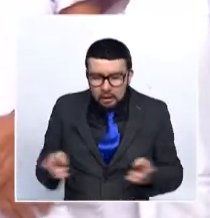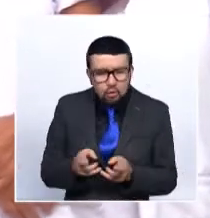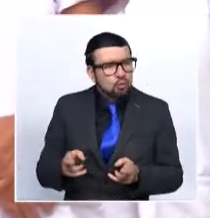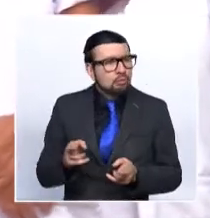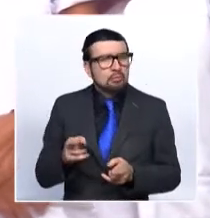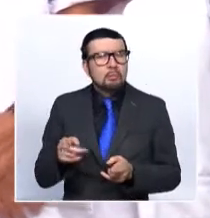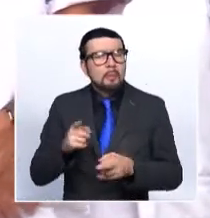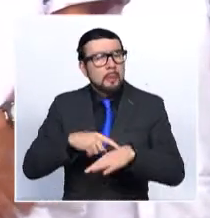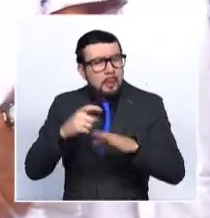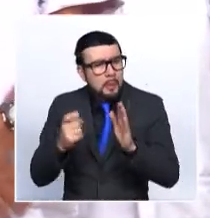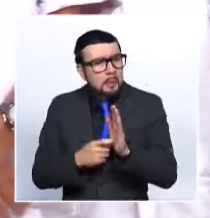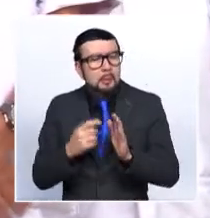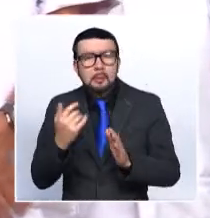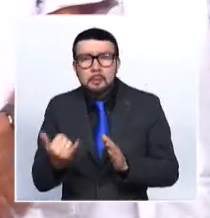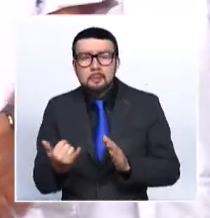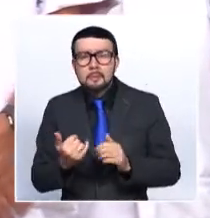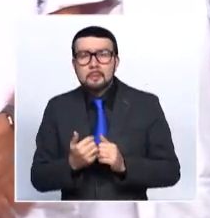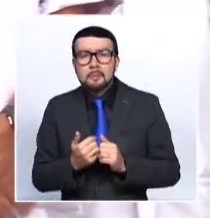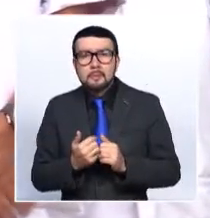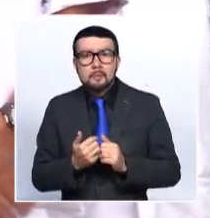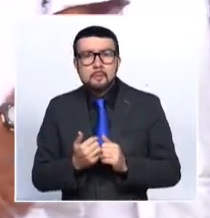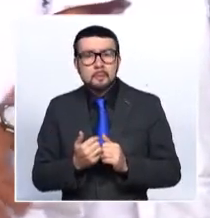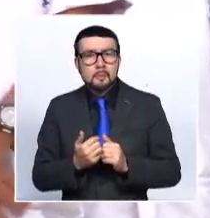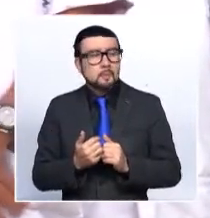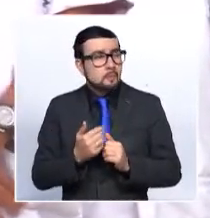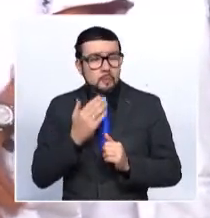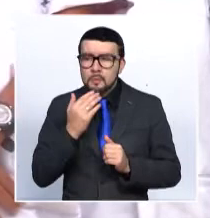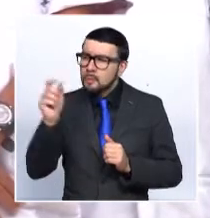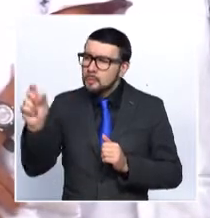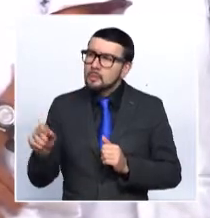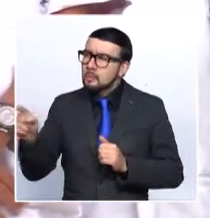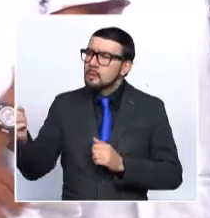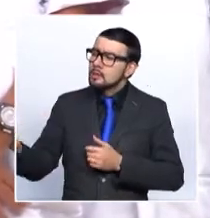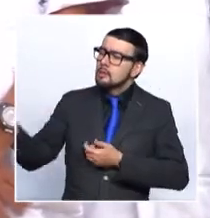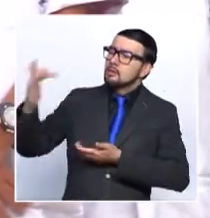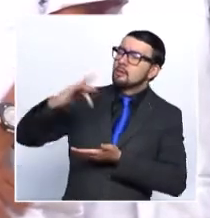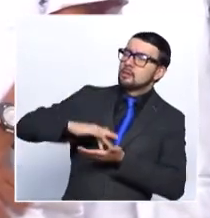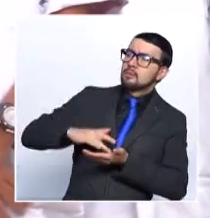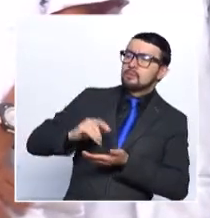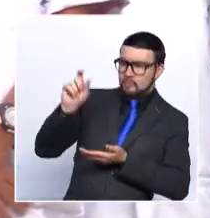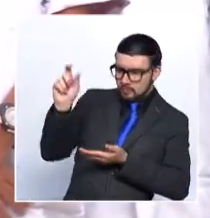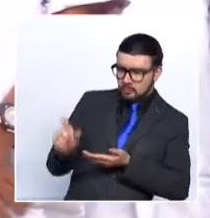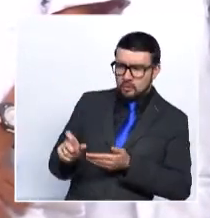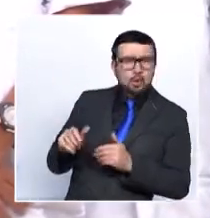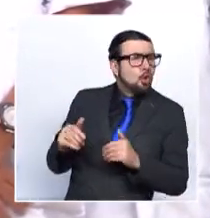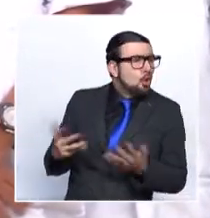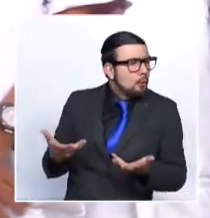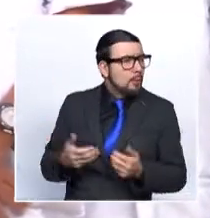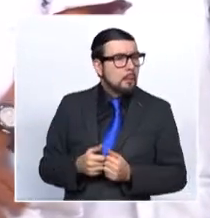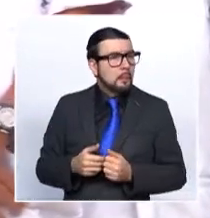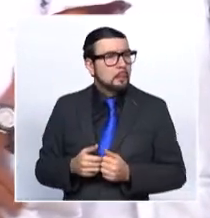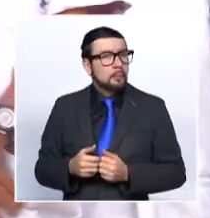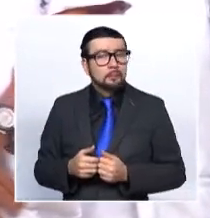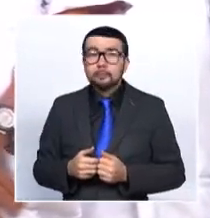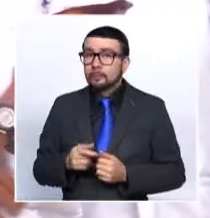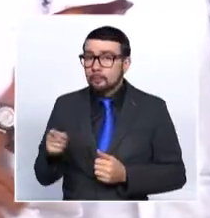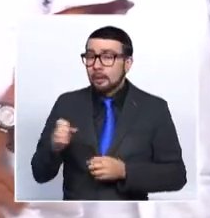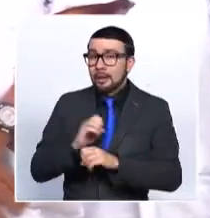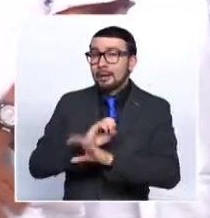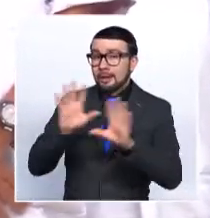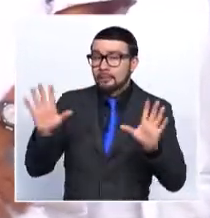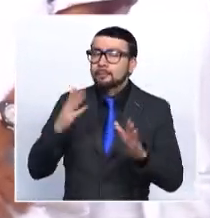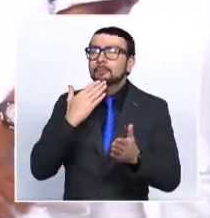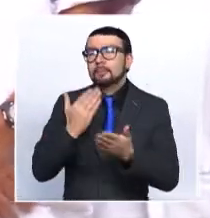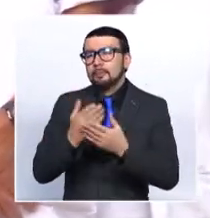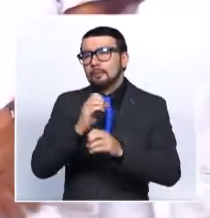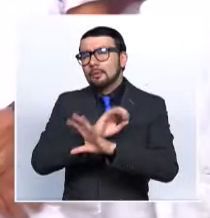interdisciplinario y en qué condiciones un paciente debería venir para poder tener todos los apoyos diagnósticos? Claro que sí, muy buenos días para